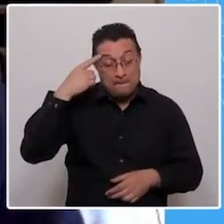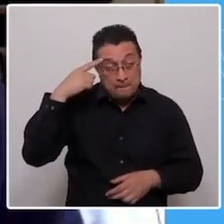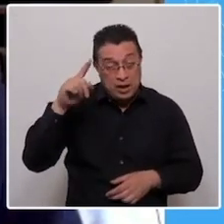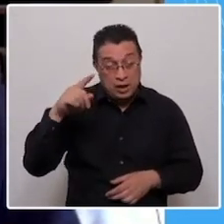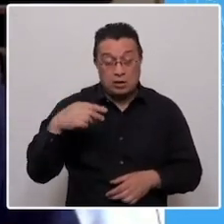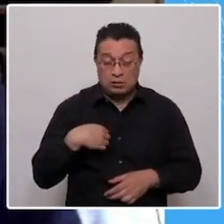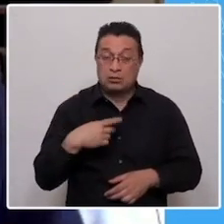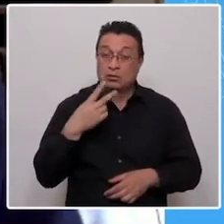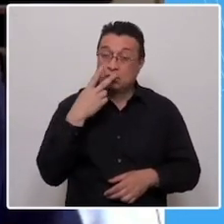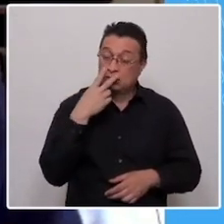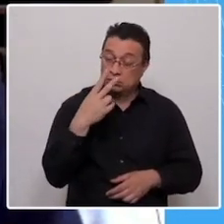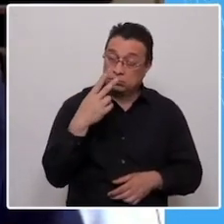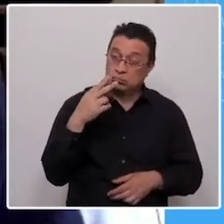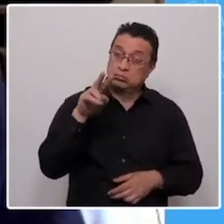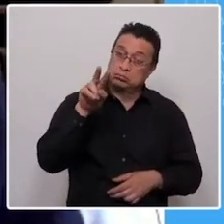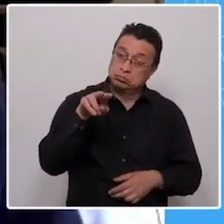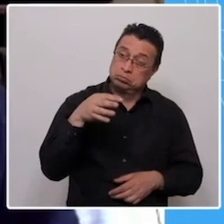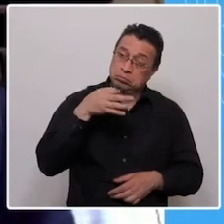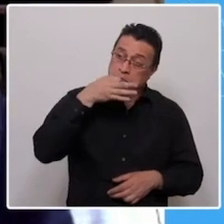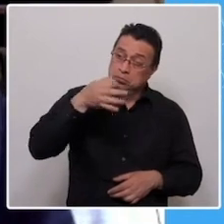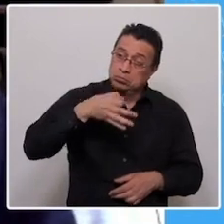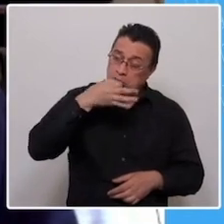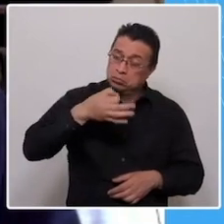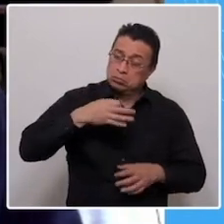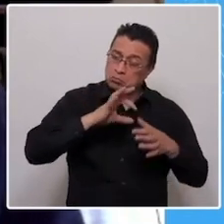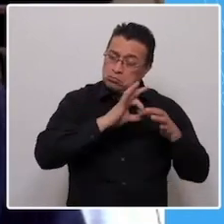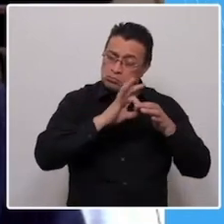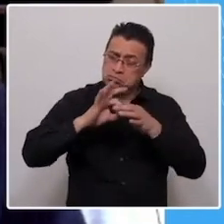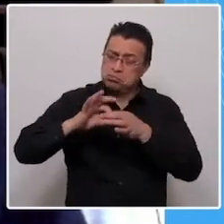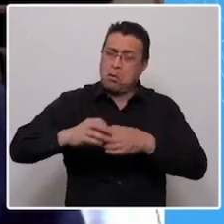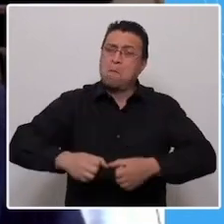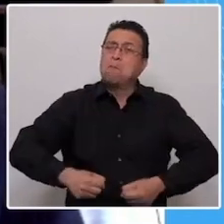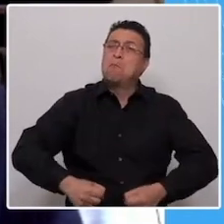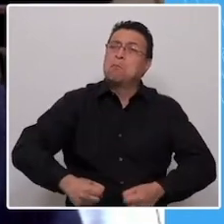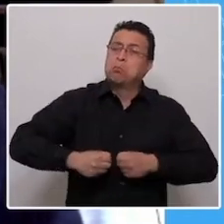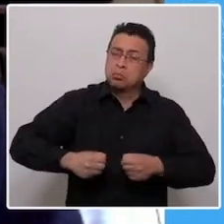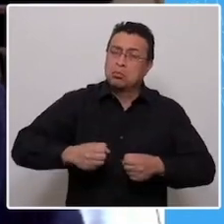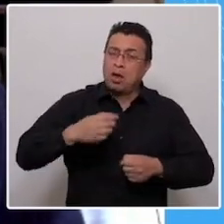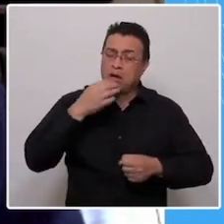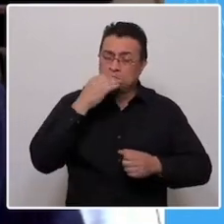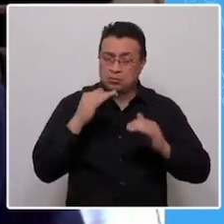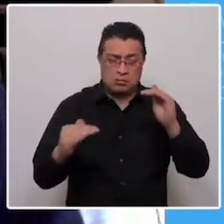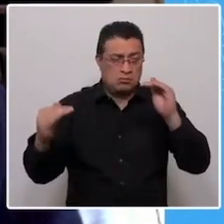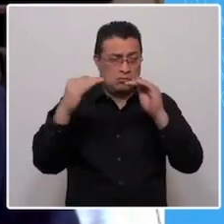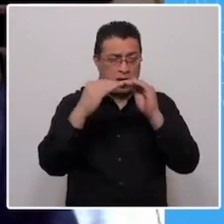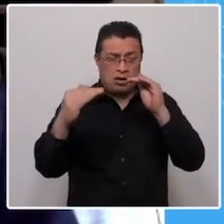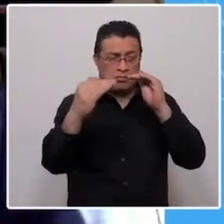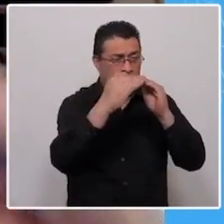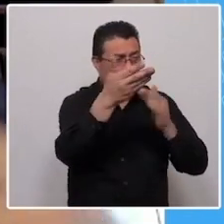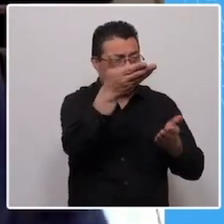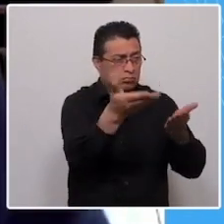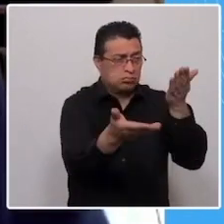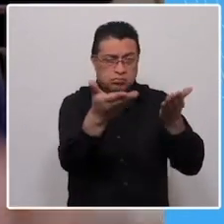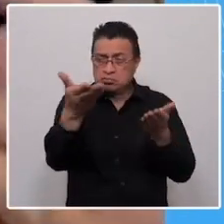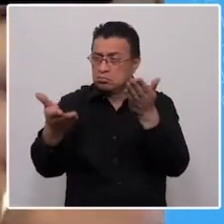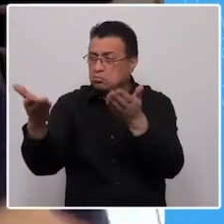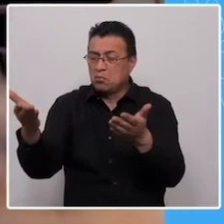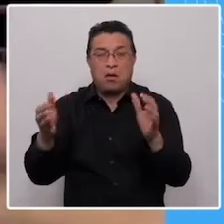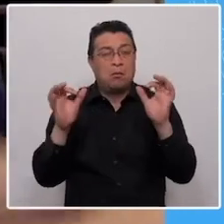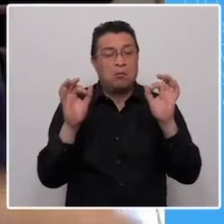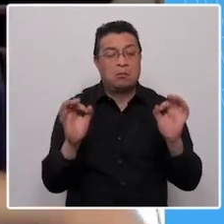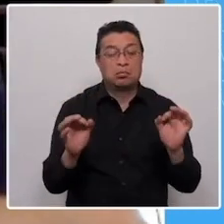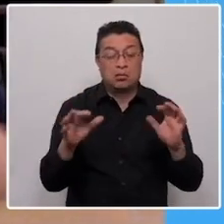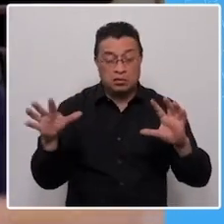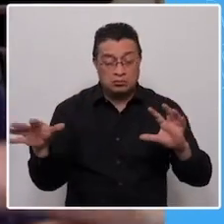me pareció una exposición sólida que puso parámetros comparativos en relación, incluso